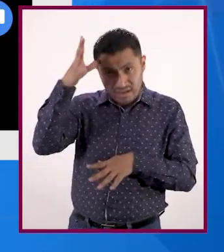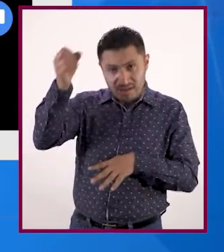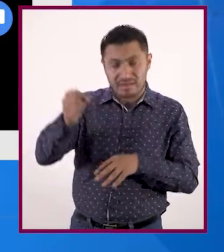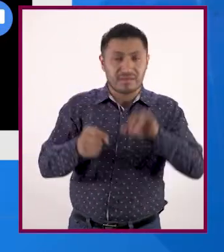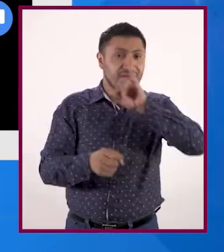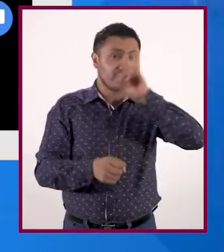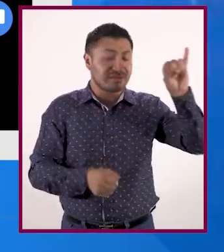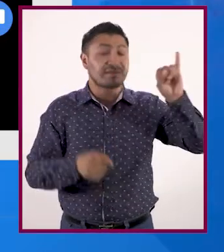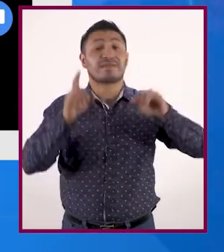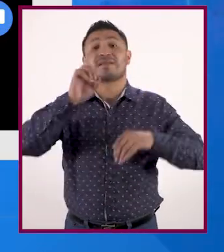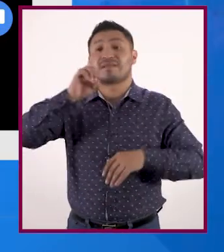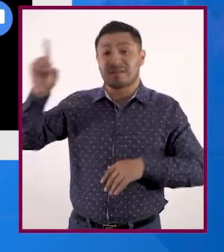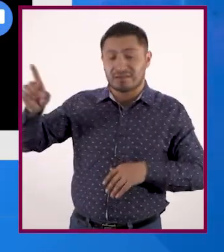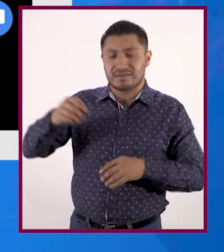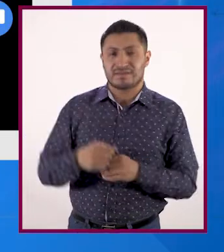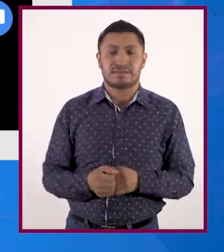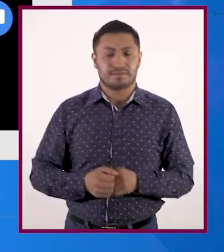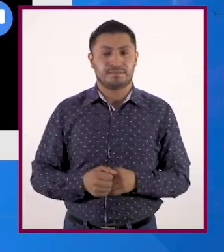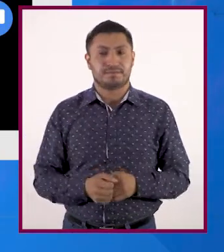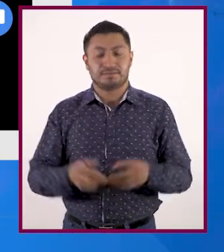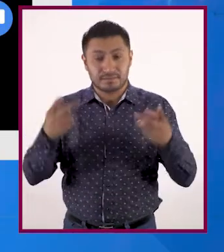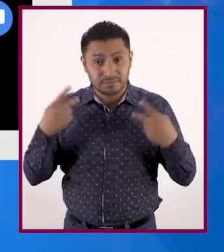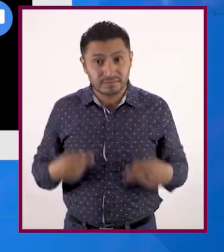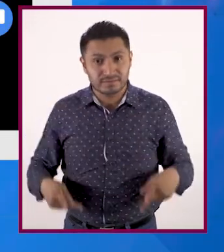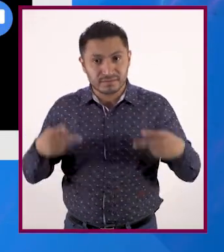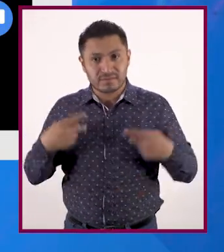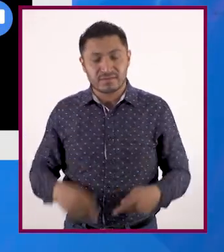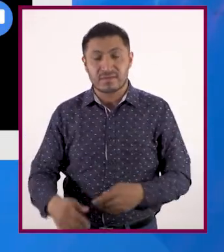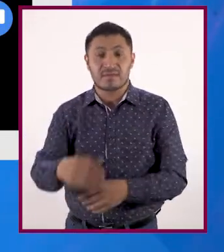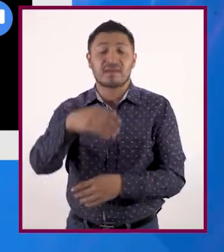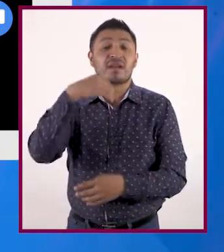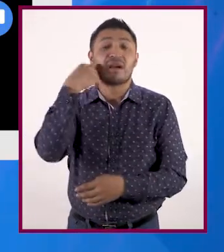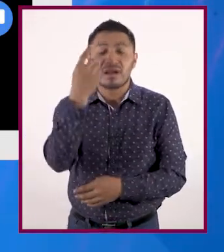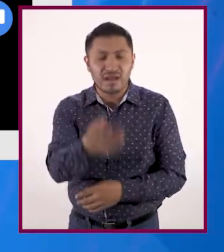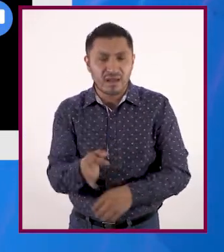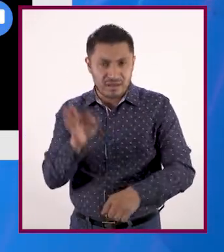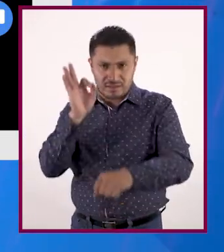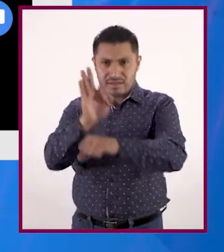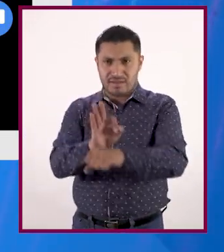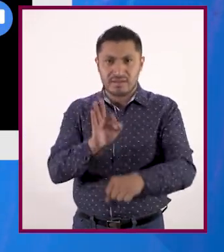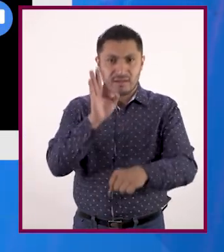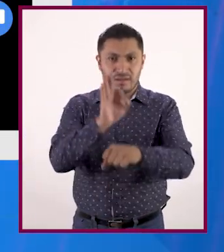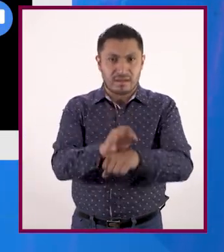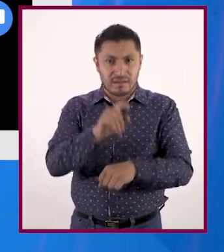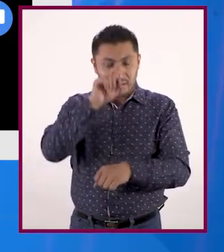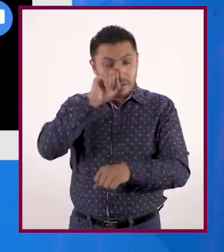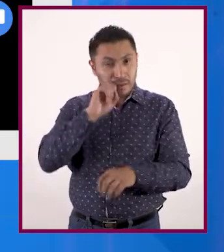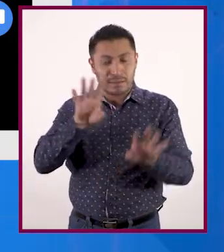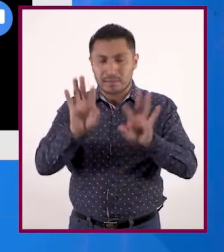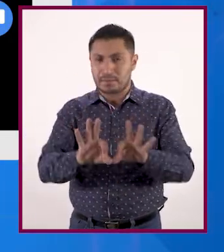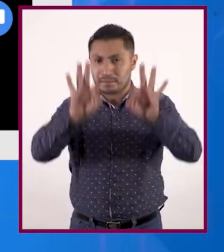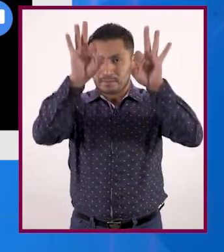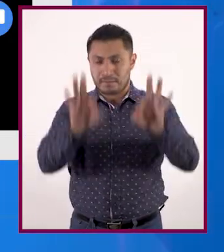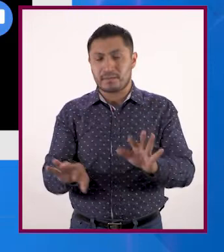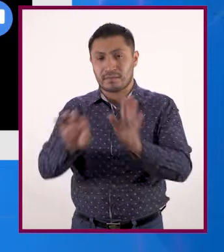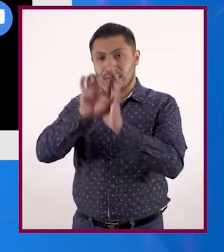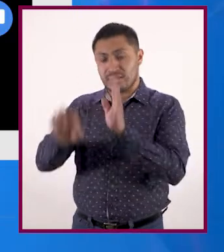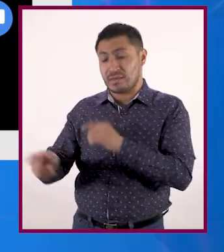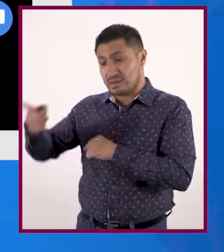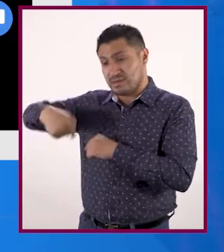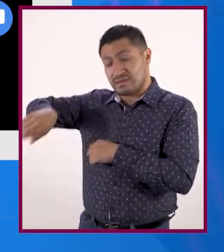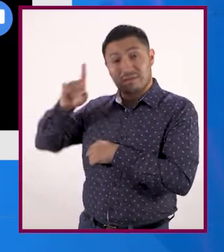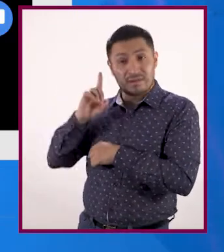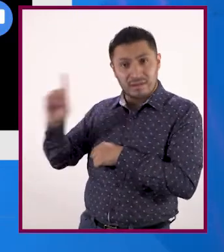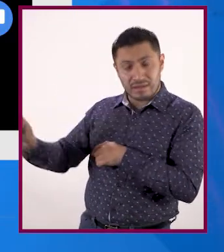izquierda y derecha de aquellas personas que buscan no procuran conservar un status quo en este caso a la derecha y